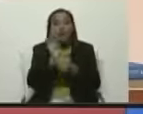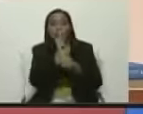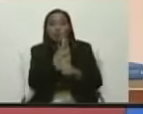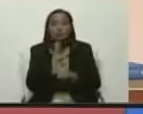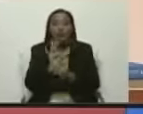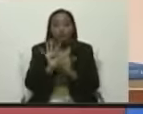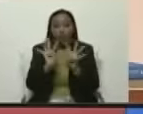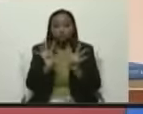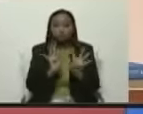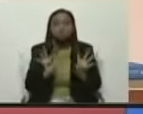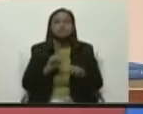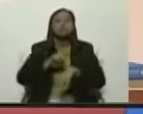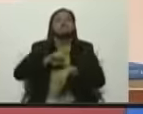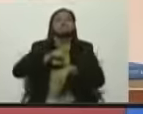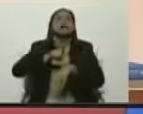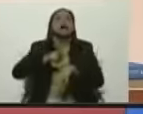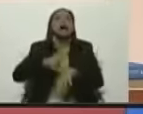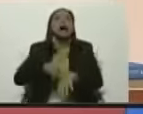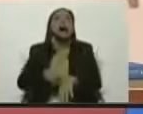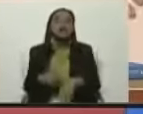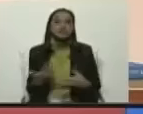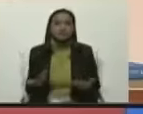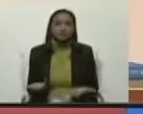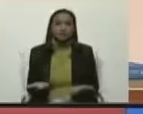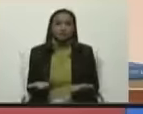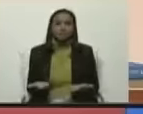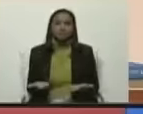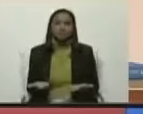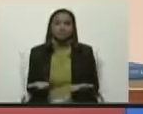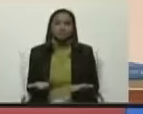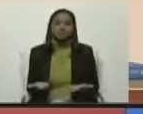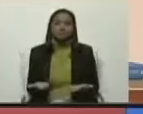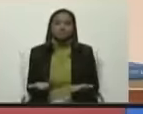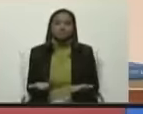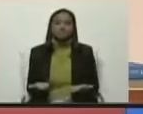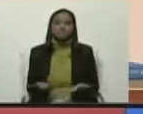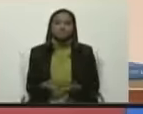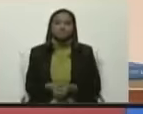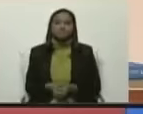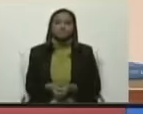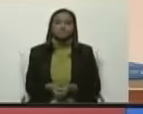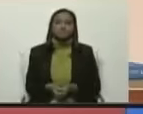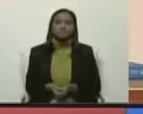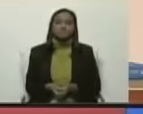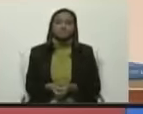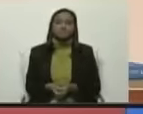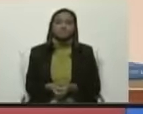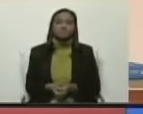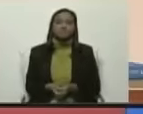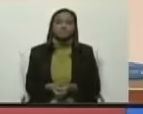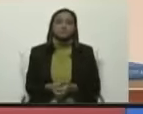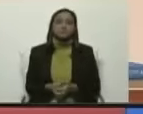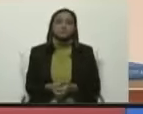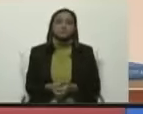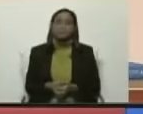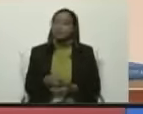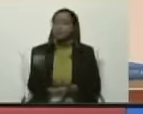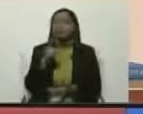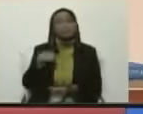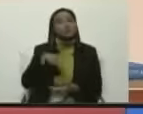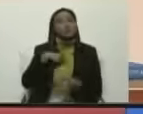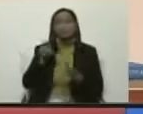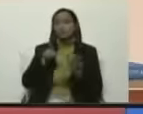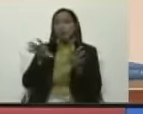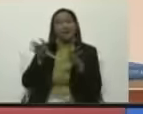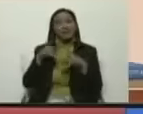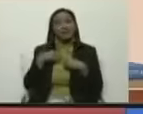Tardía. Y ahora les quedará yo aclarar lo que ocurrió. Lo que ocurrió. La violencia no nos va a llevar a